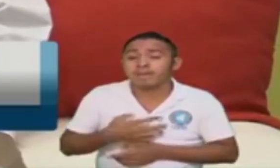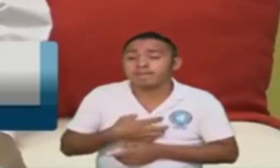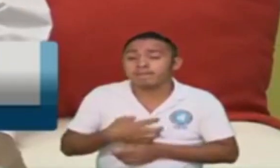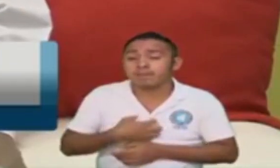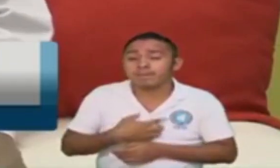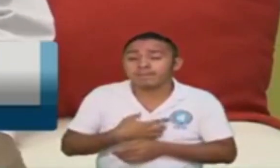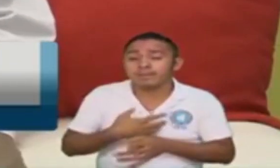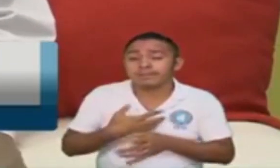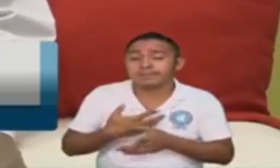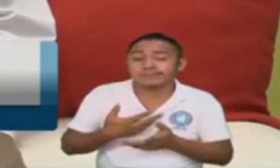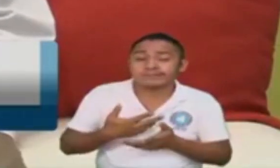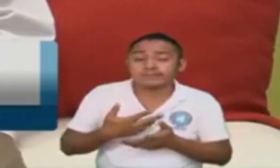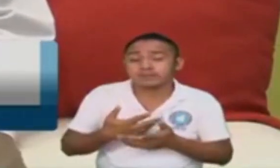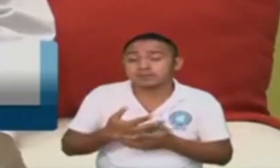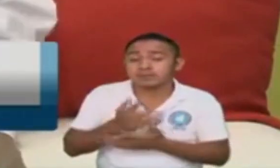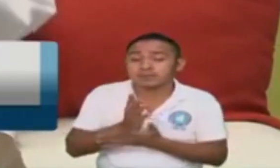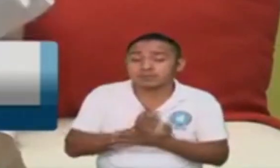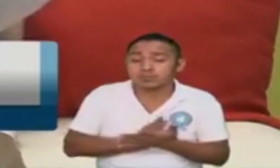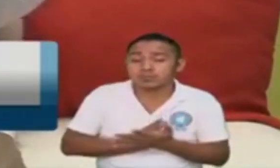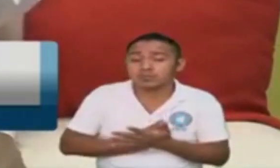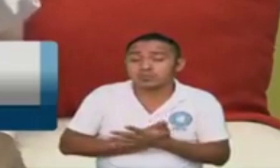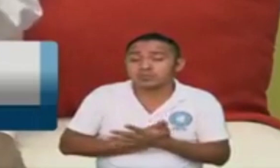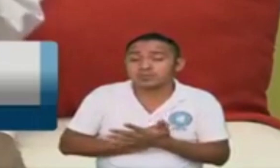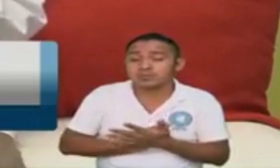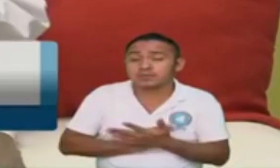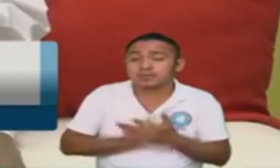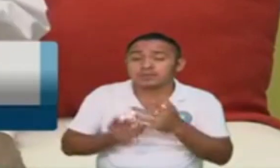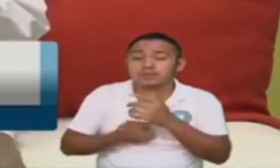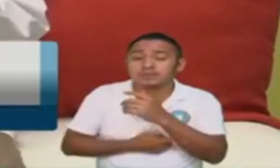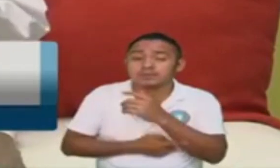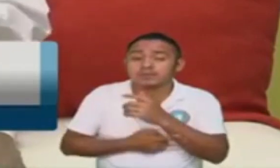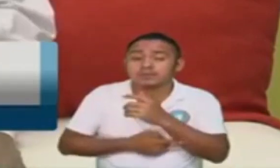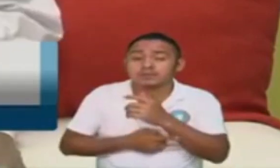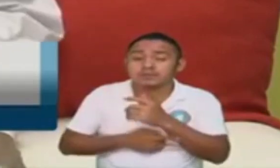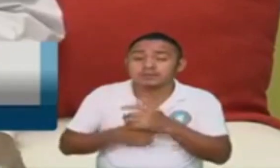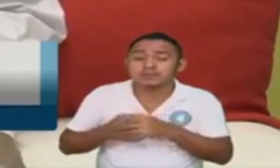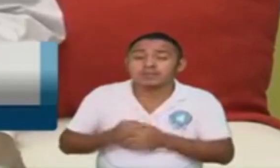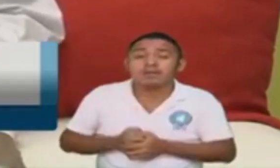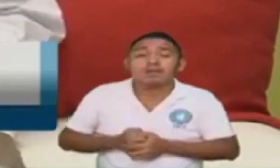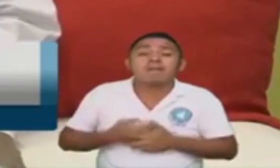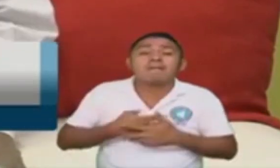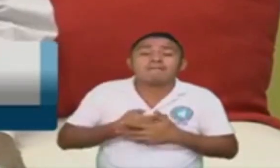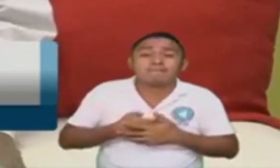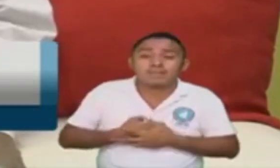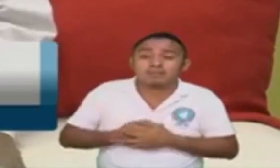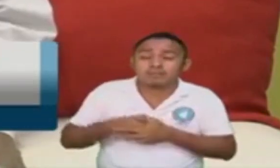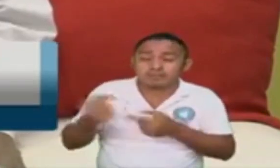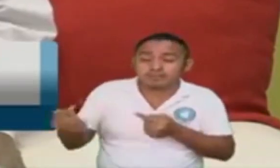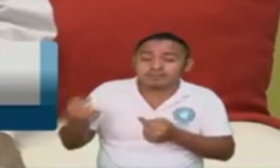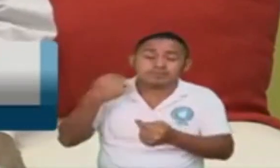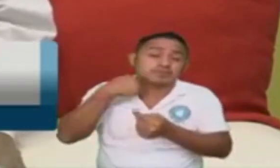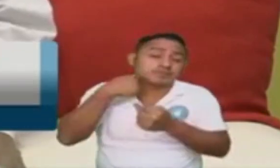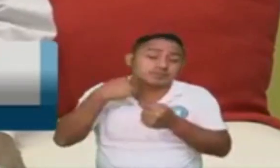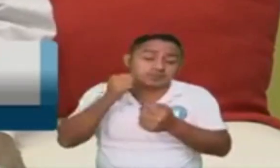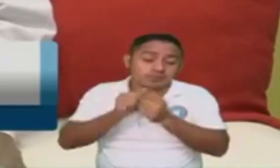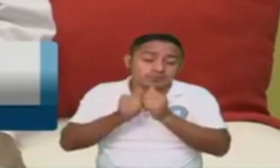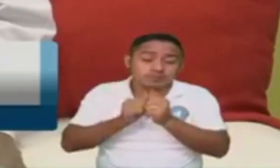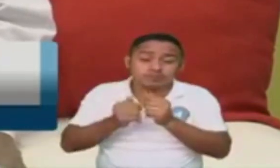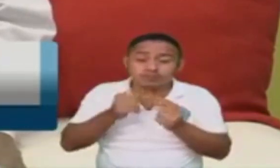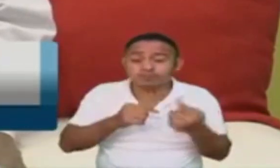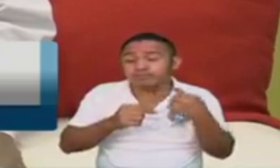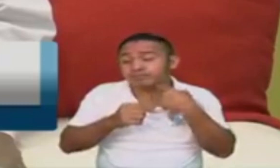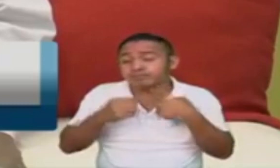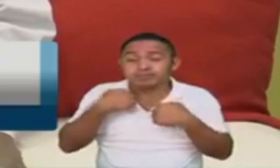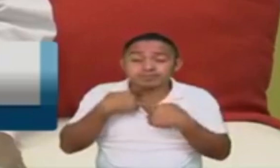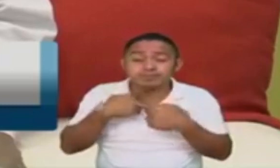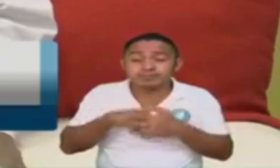inmunitarios. O sea, hay células de tu cuerpo que reaccionan contra el tiroides y lo lesionan, ¿no? Oh, ya. Entonces lo lesionan